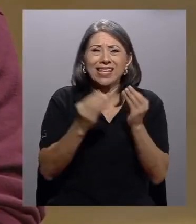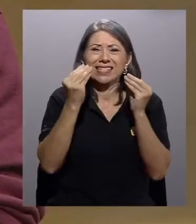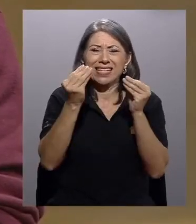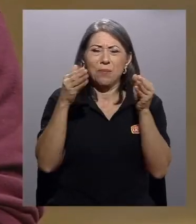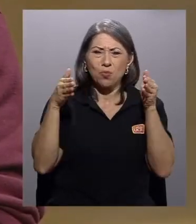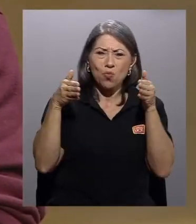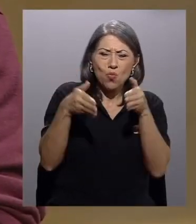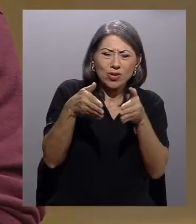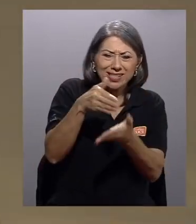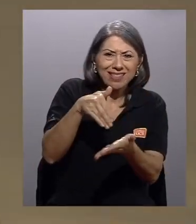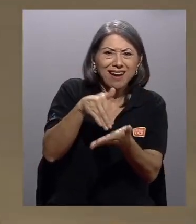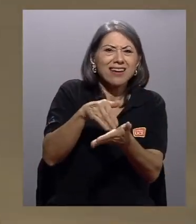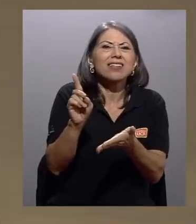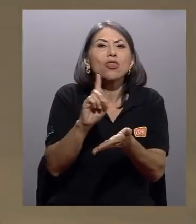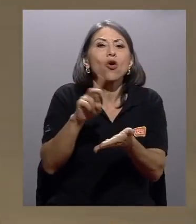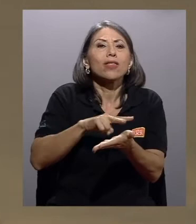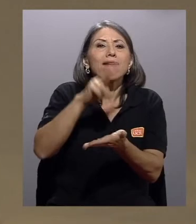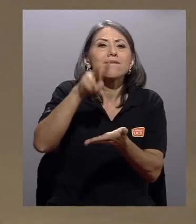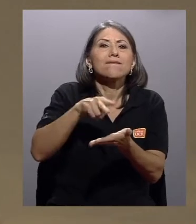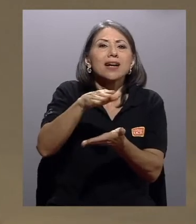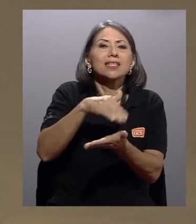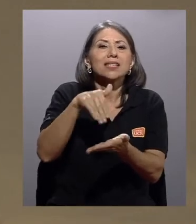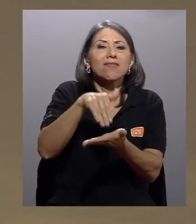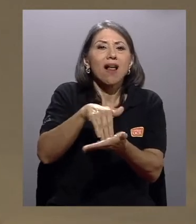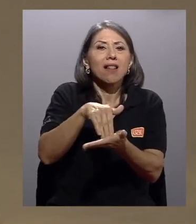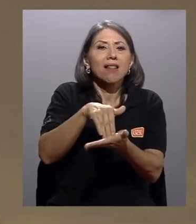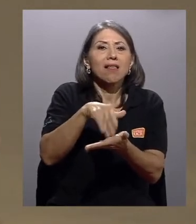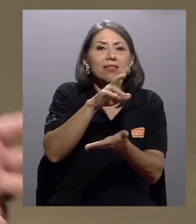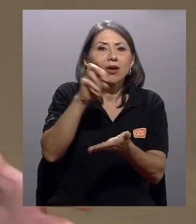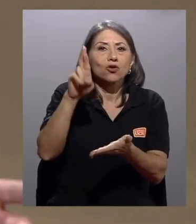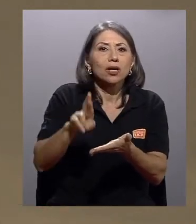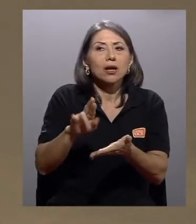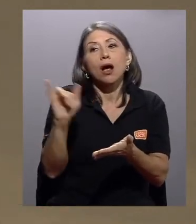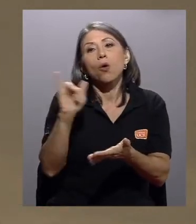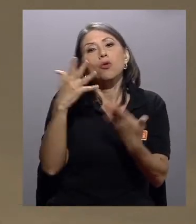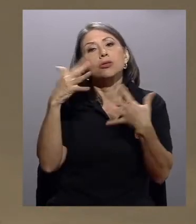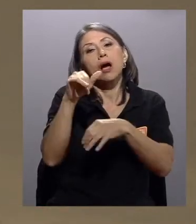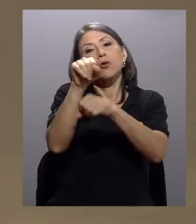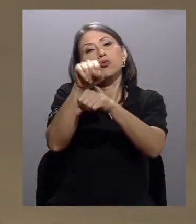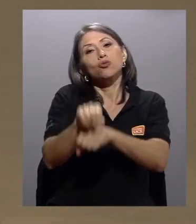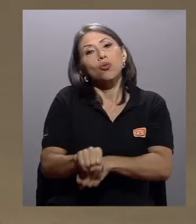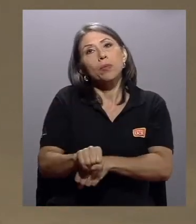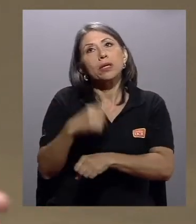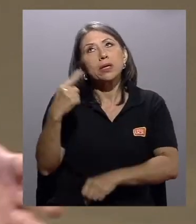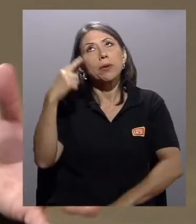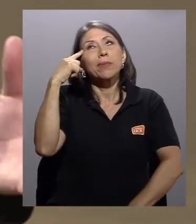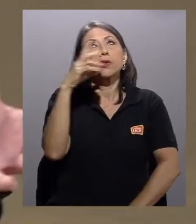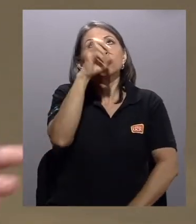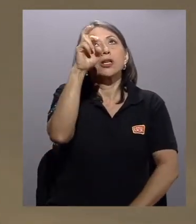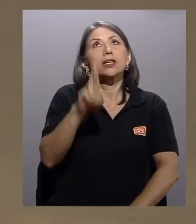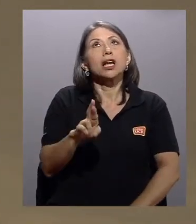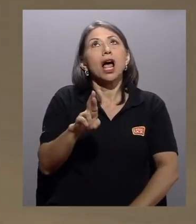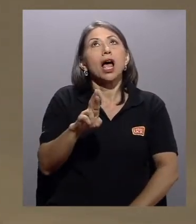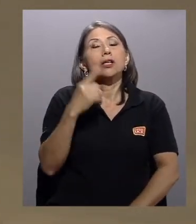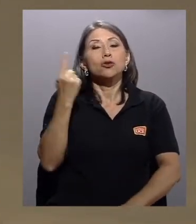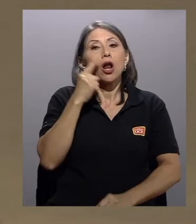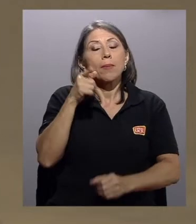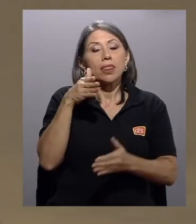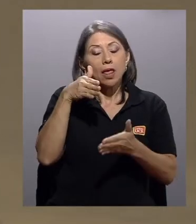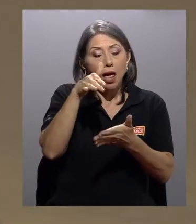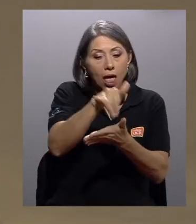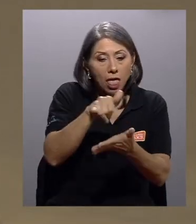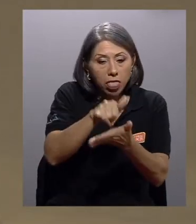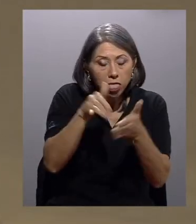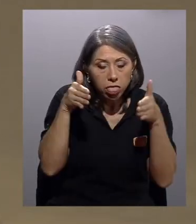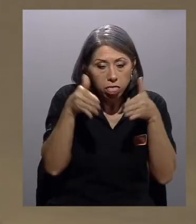Rica. No, como ya es costumbre casi pensar a Costa Rica solo dentro del gran área metropolitana y olvidarnos de las zonas costeras. Pero